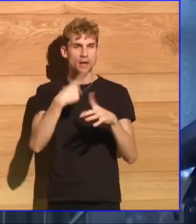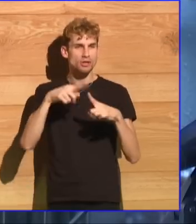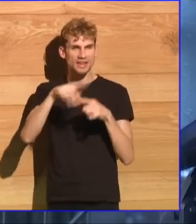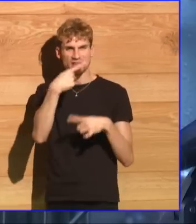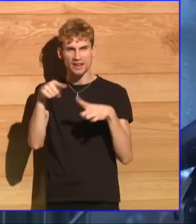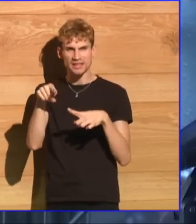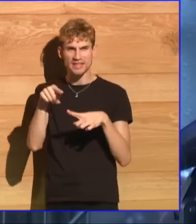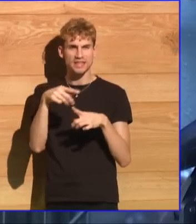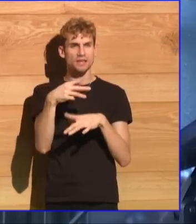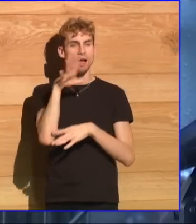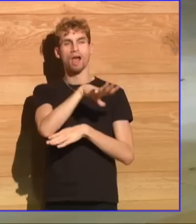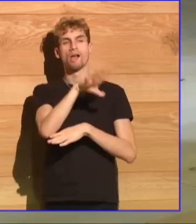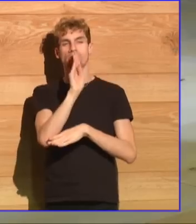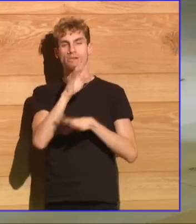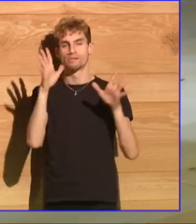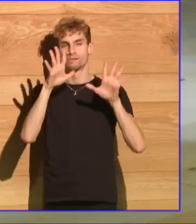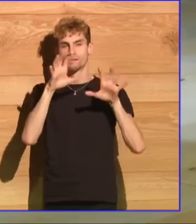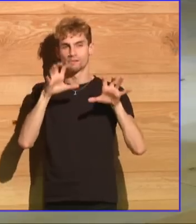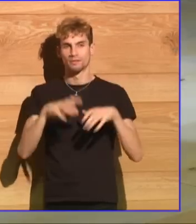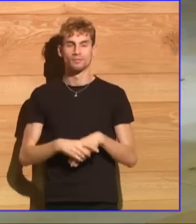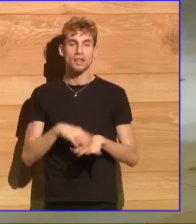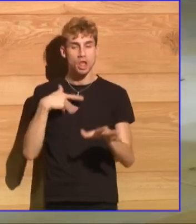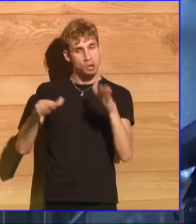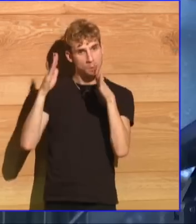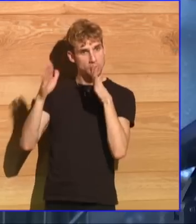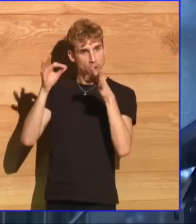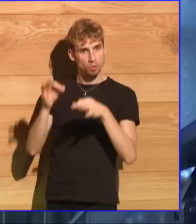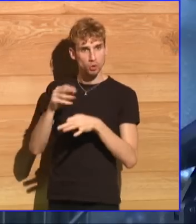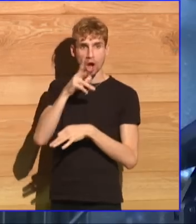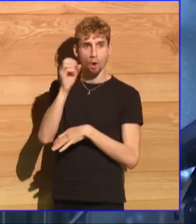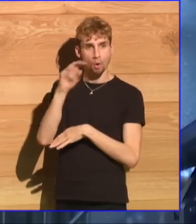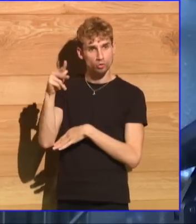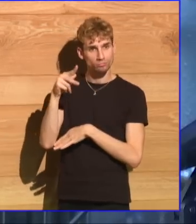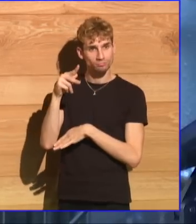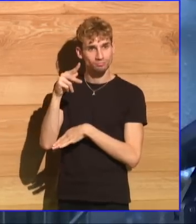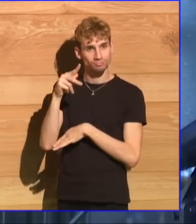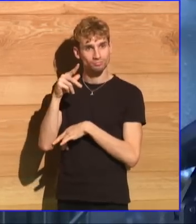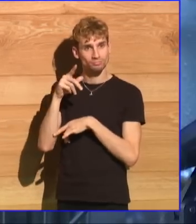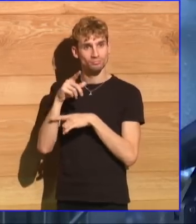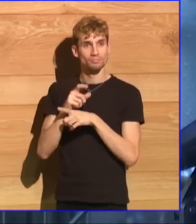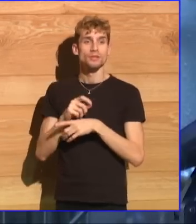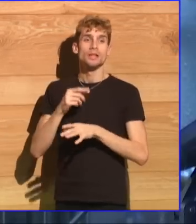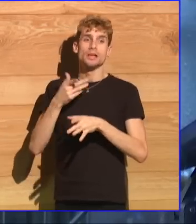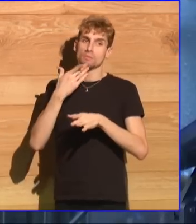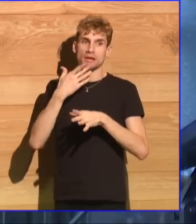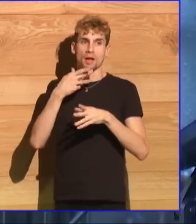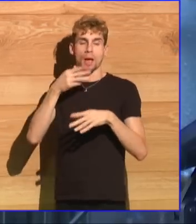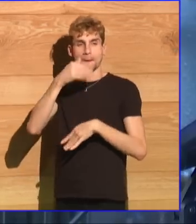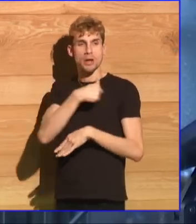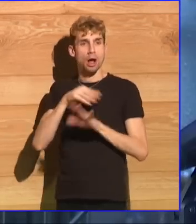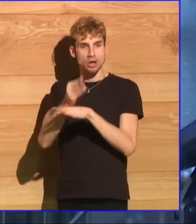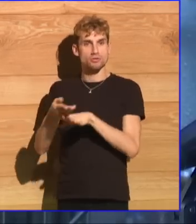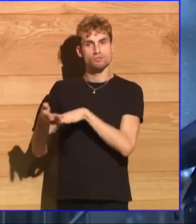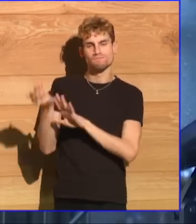porque sí, sí, es eso seguro, así, eso y es que seguro. es así. ese momento en el que Hook se revela su personaje por primera